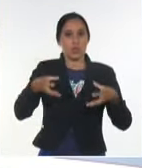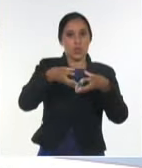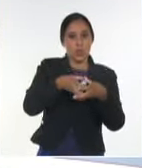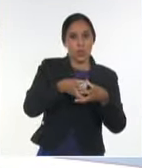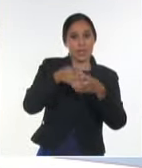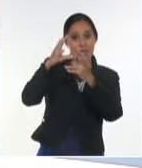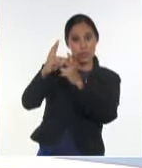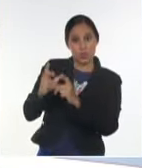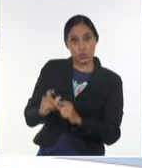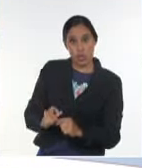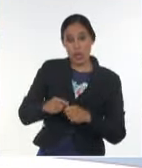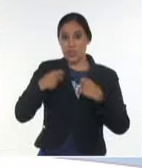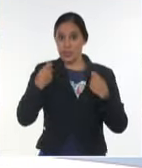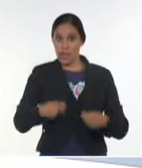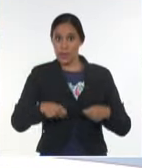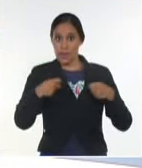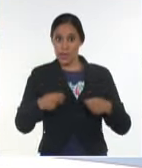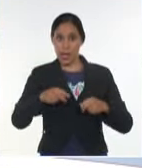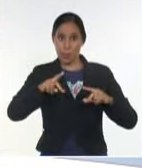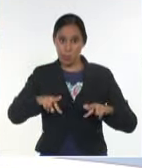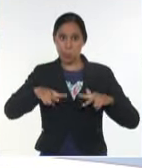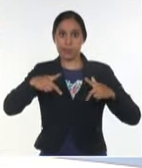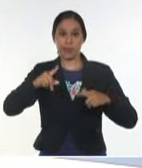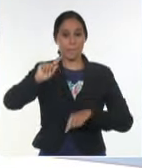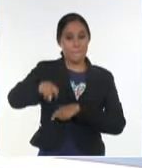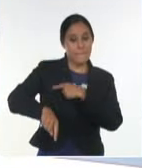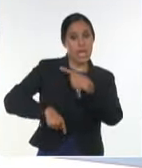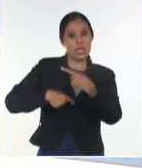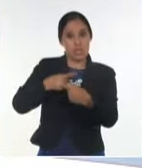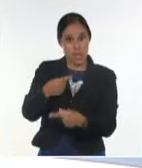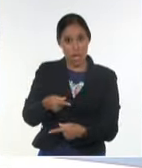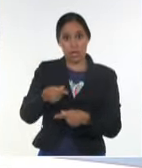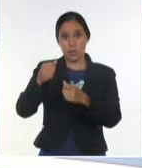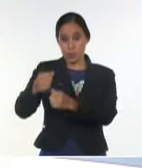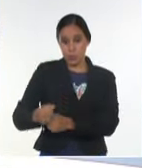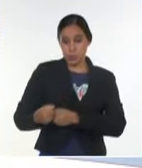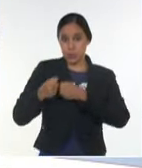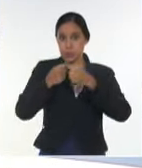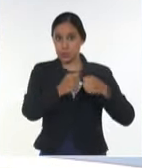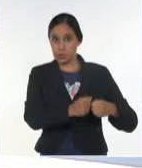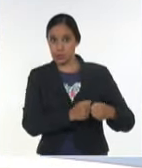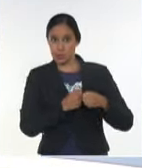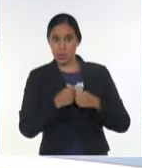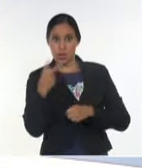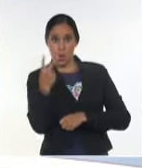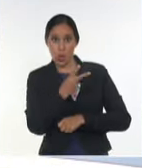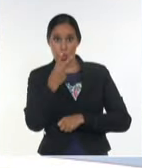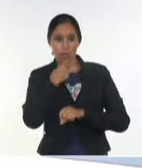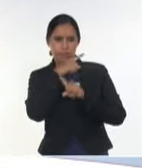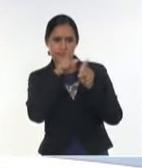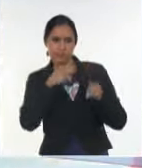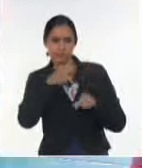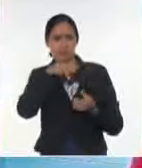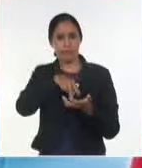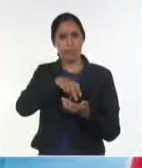resultado deberá disputar la repesca mañana. Tras sus actuaciones fueron entrevistados por el colega